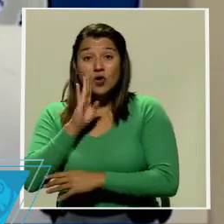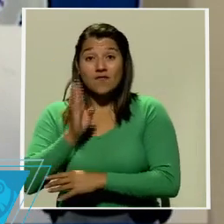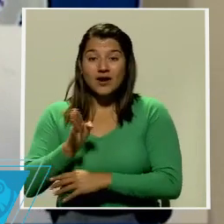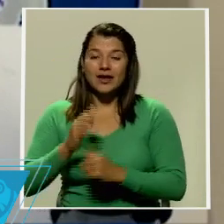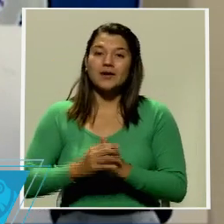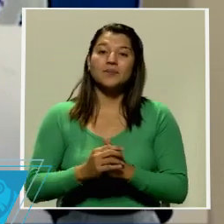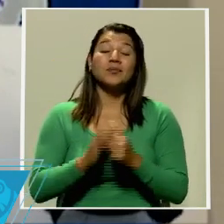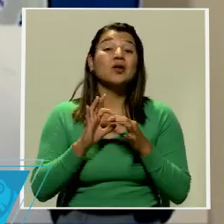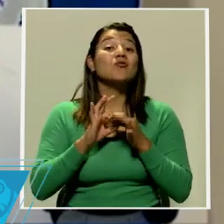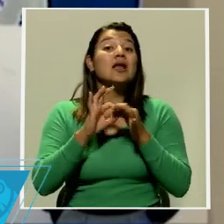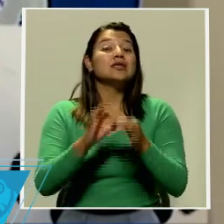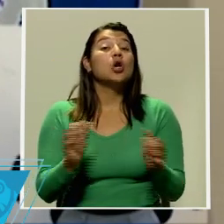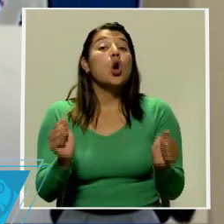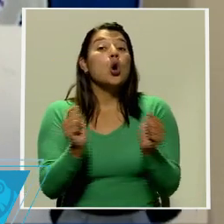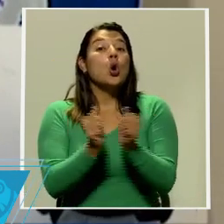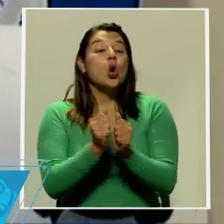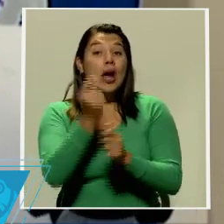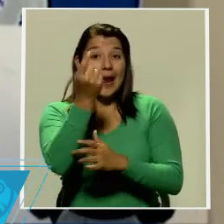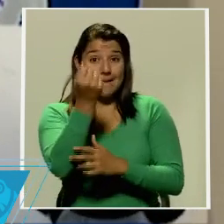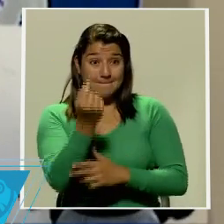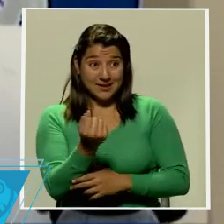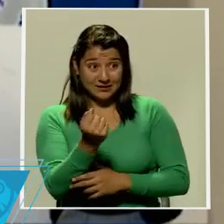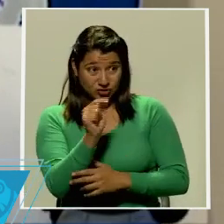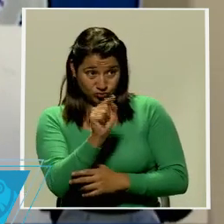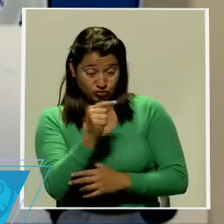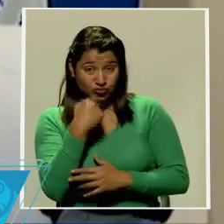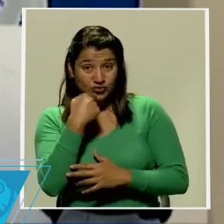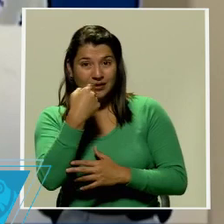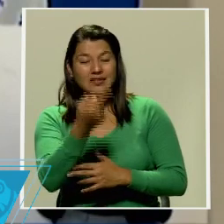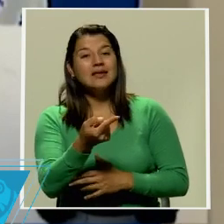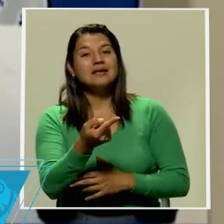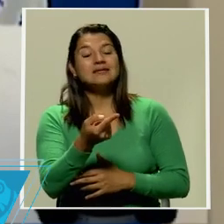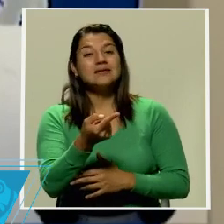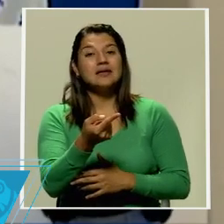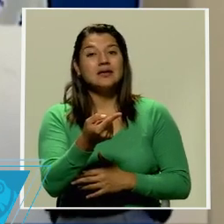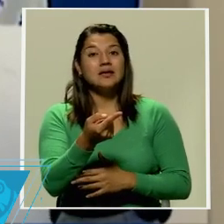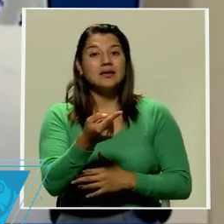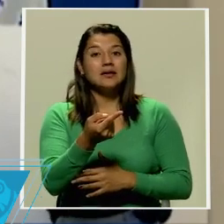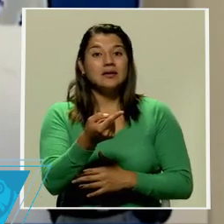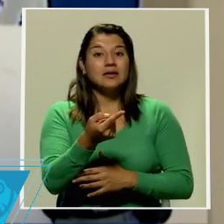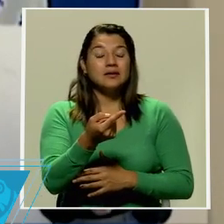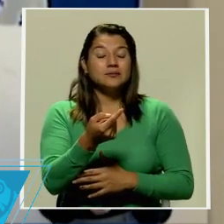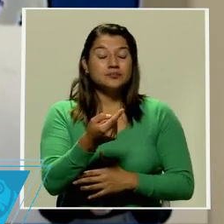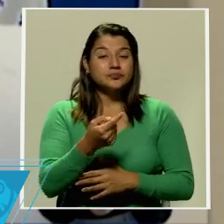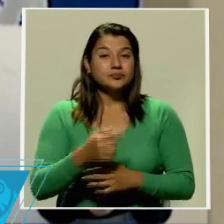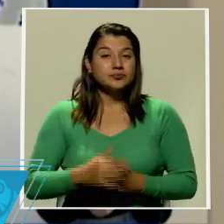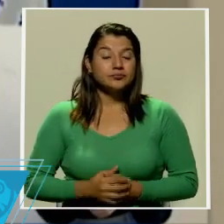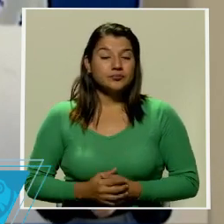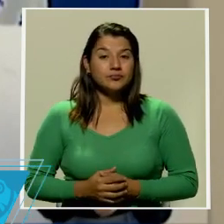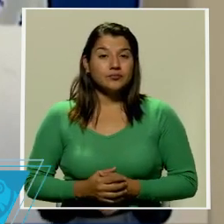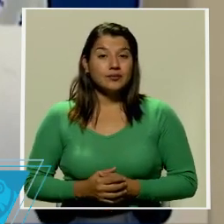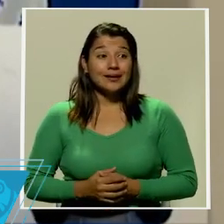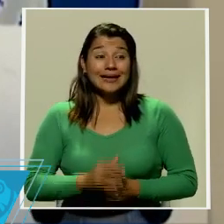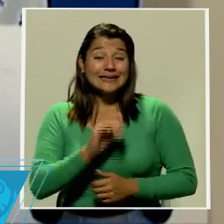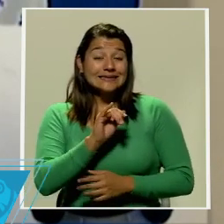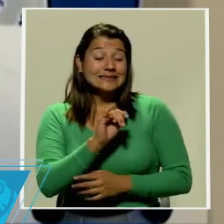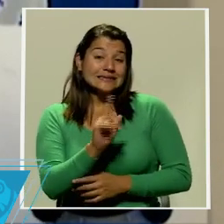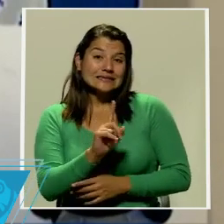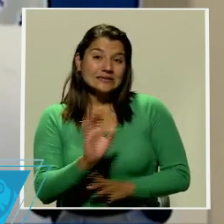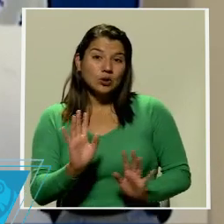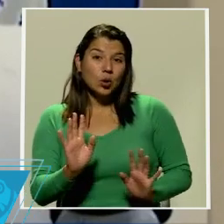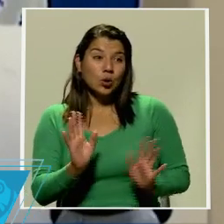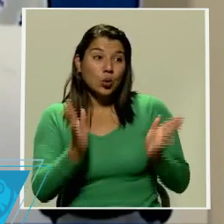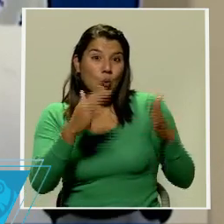En relación con el costo que usted menciona, definitivamente no